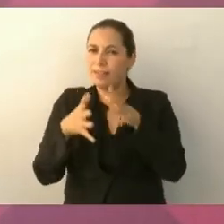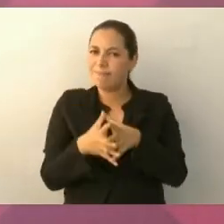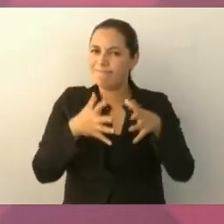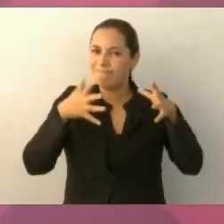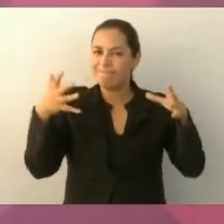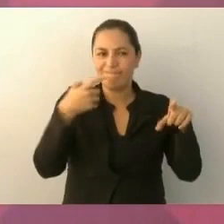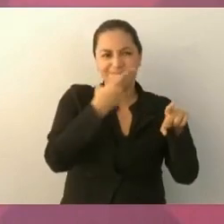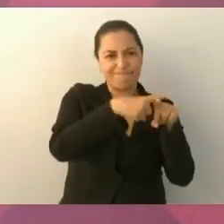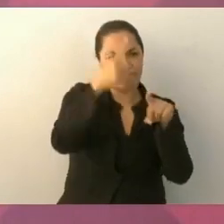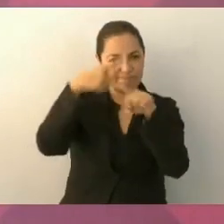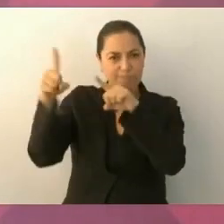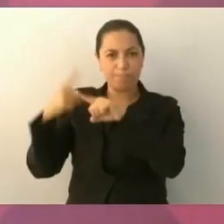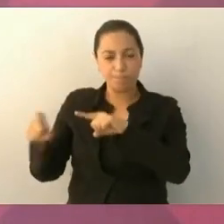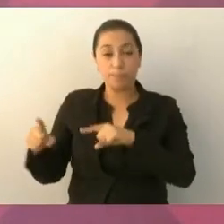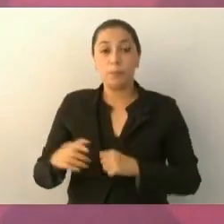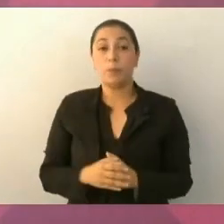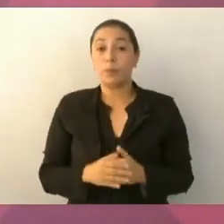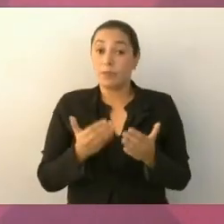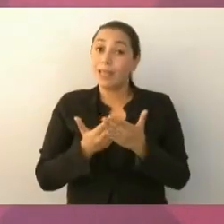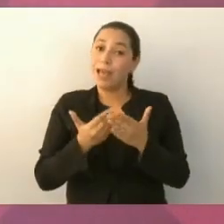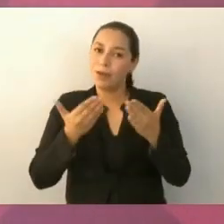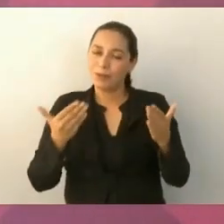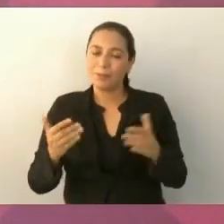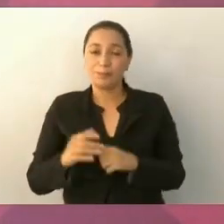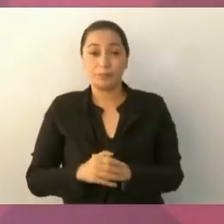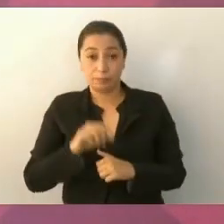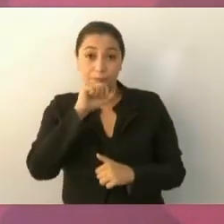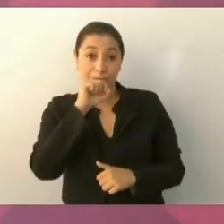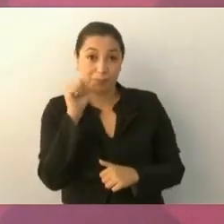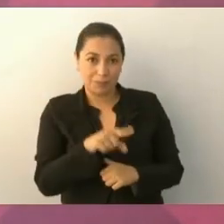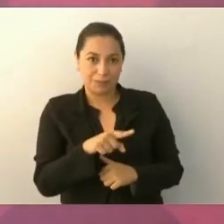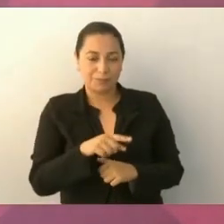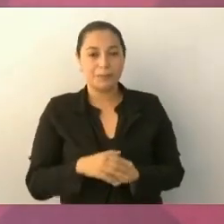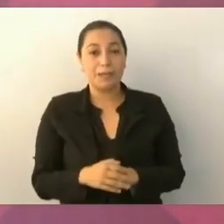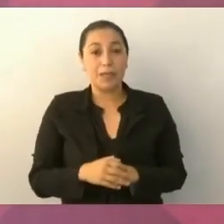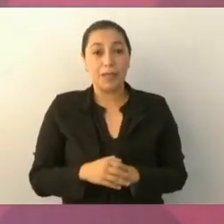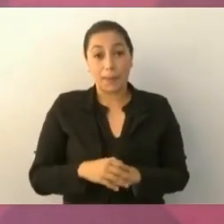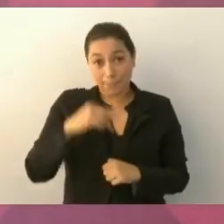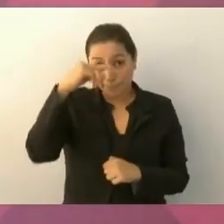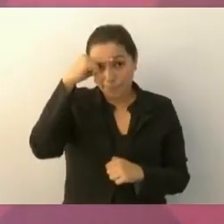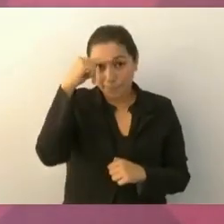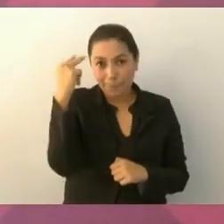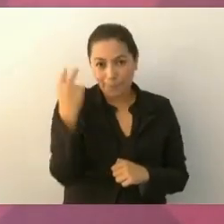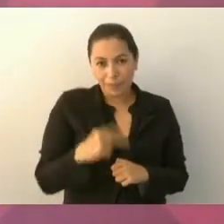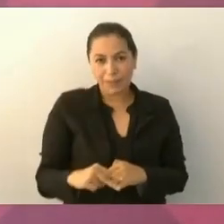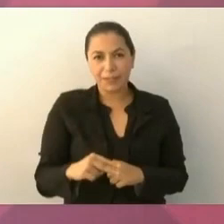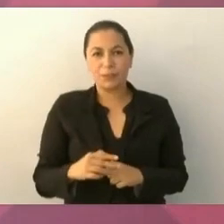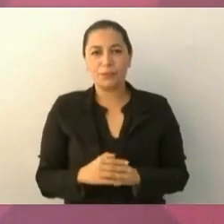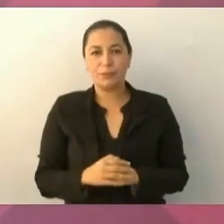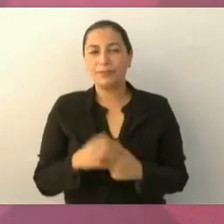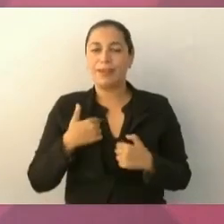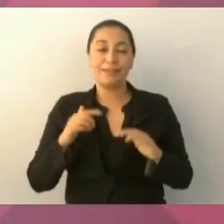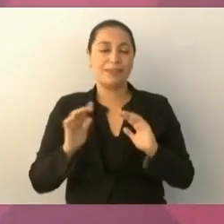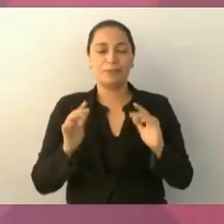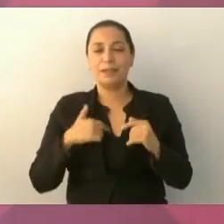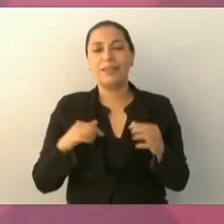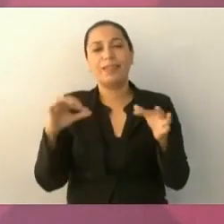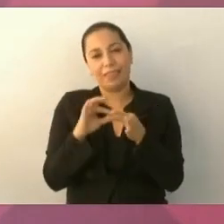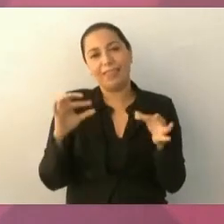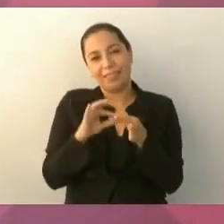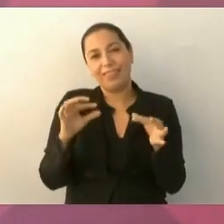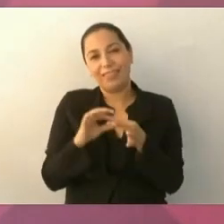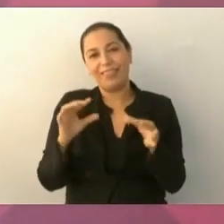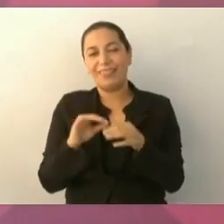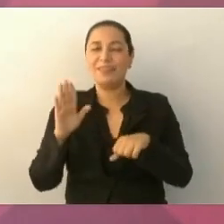Ahora, por eso también México, ya no voy a seguir hablando porque